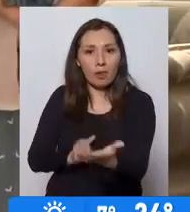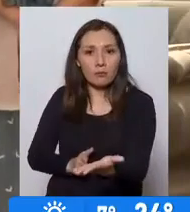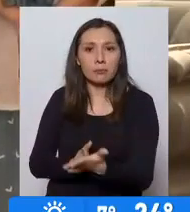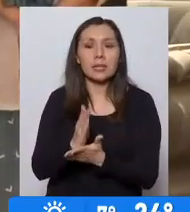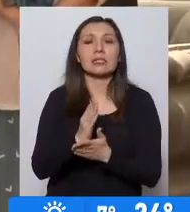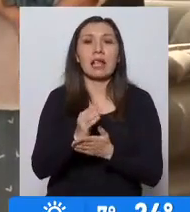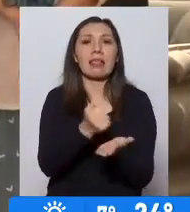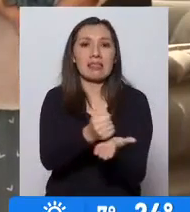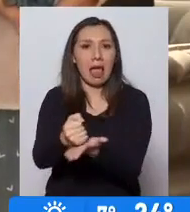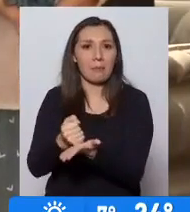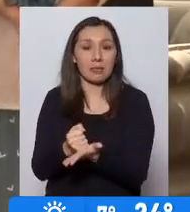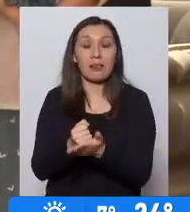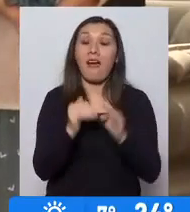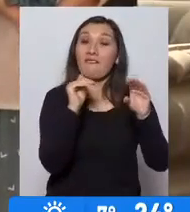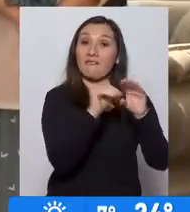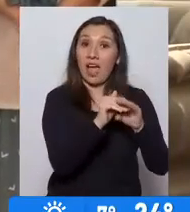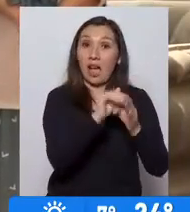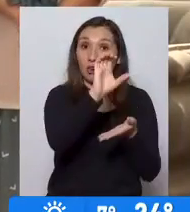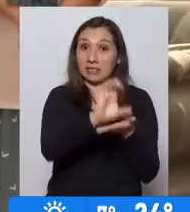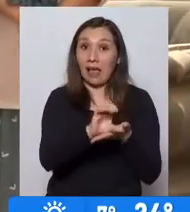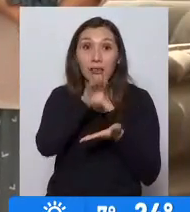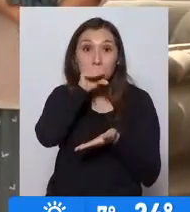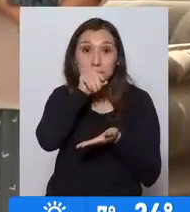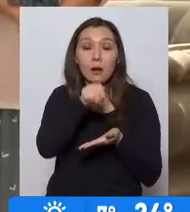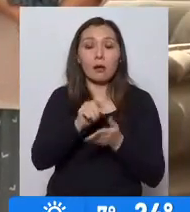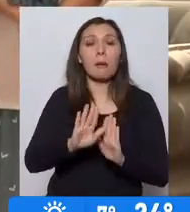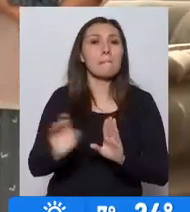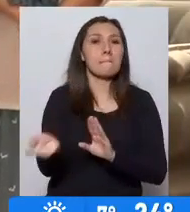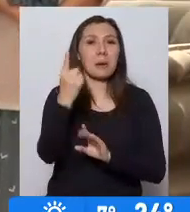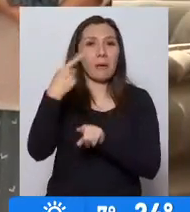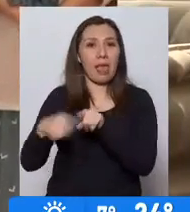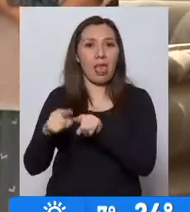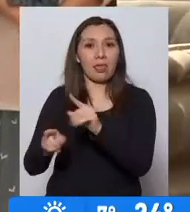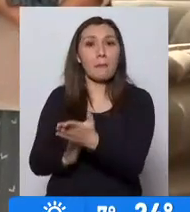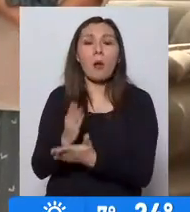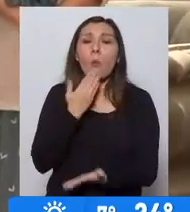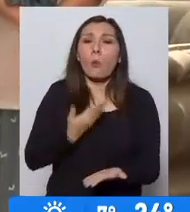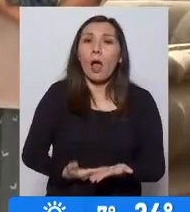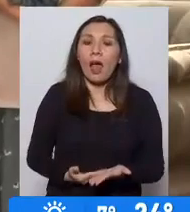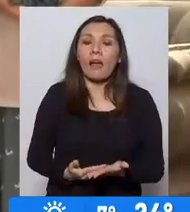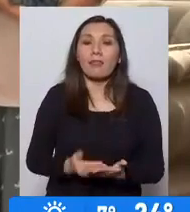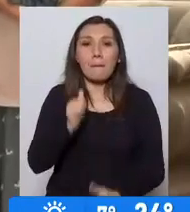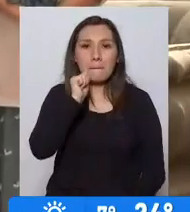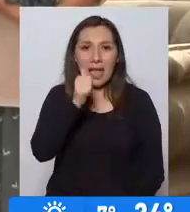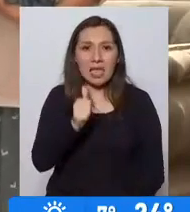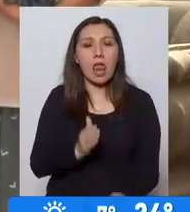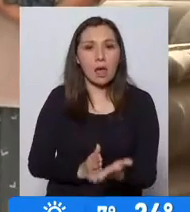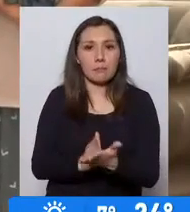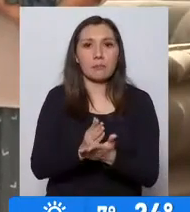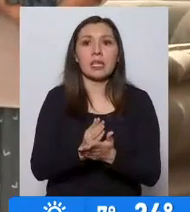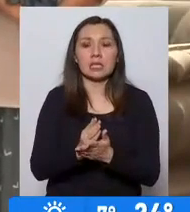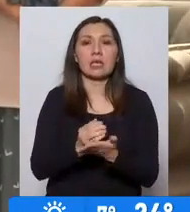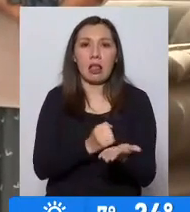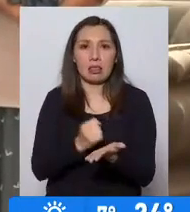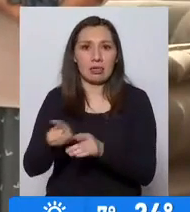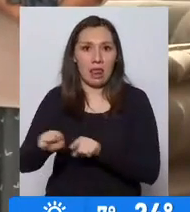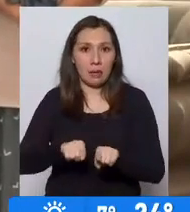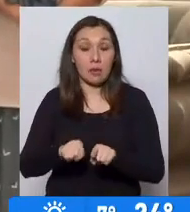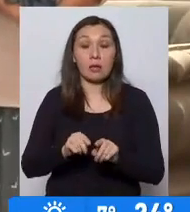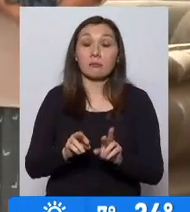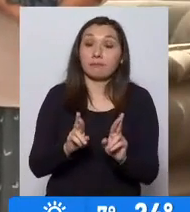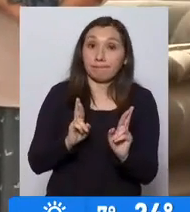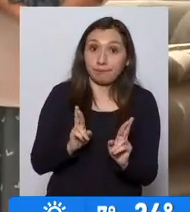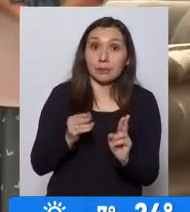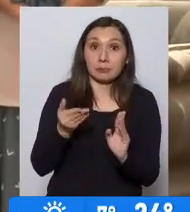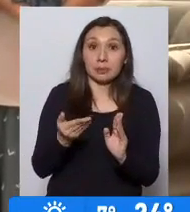operativas. De hecho, el Banco Estado va a empezar a otorgar los primeros créditos a partir del día de mañana y esperamos que los